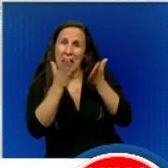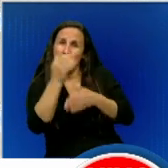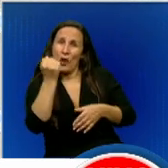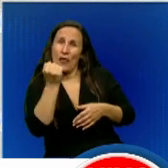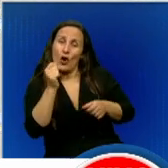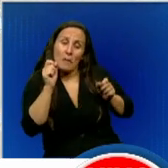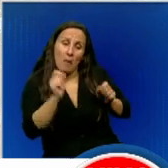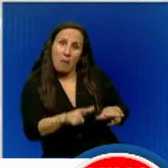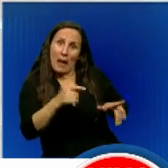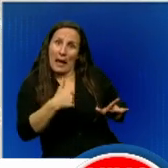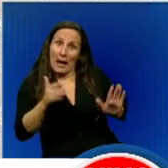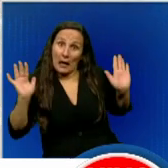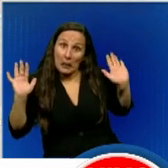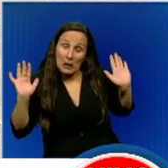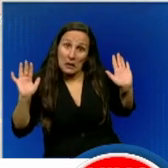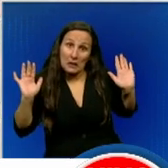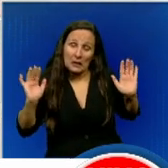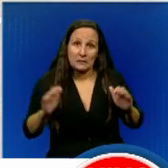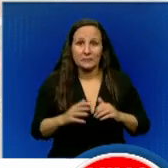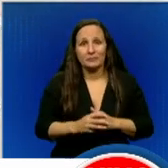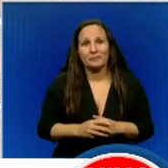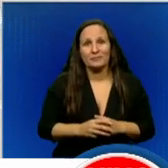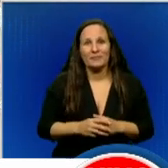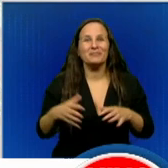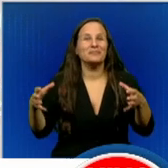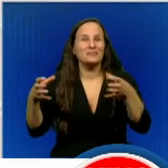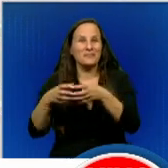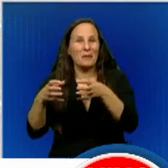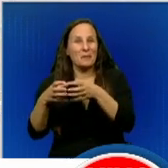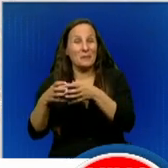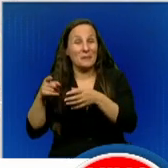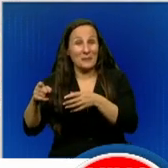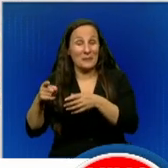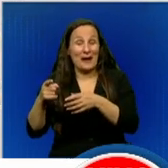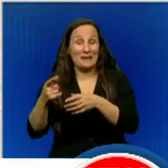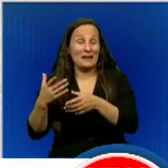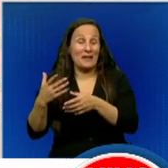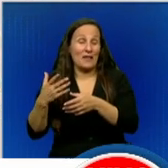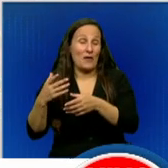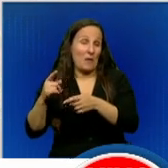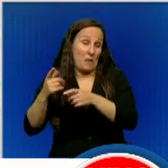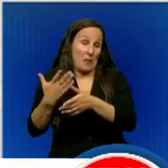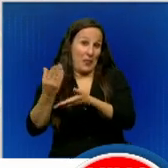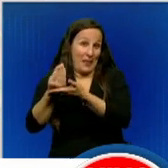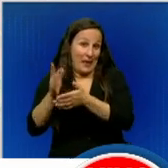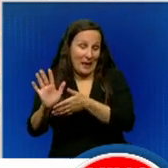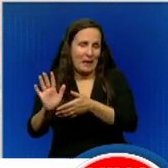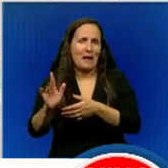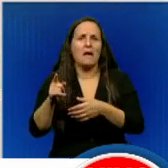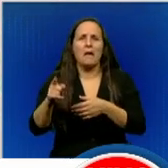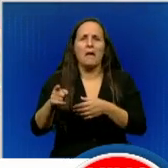en la argentina también desde el oficialismo coteja en el índice de desocupación previo a la reforma